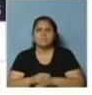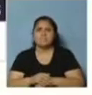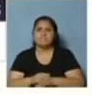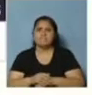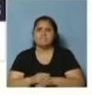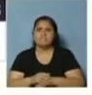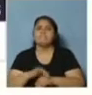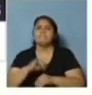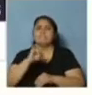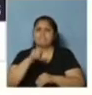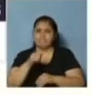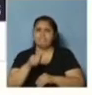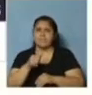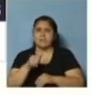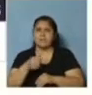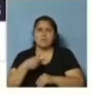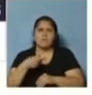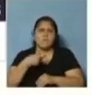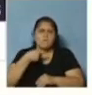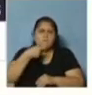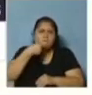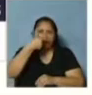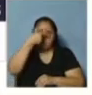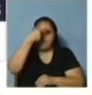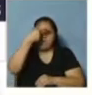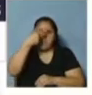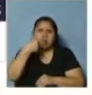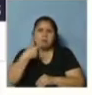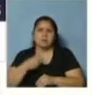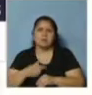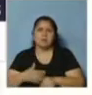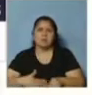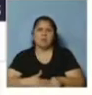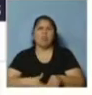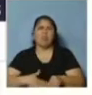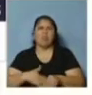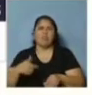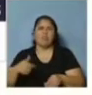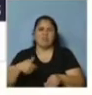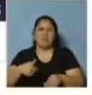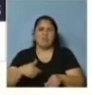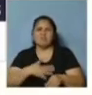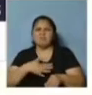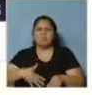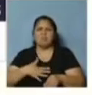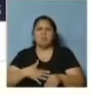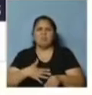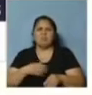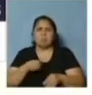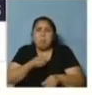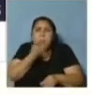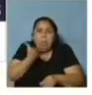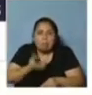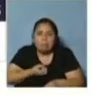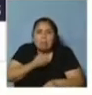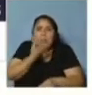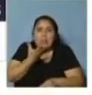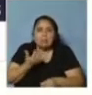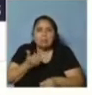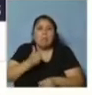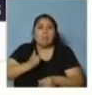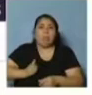principalmente con síntomas de fiebre, malestar estomacal, muchos niños con vómitos y